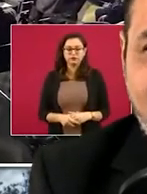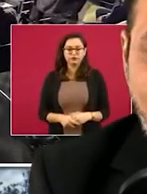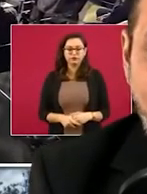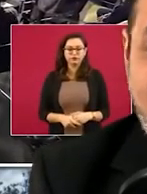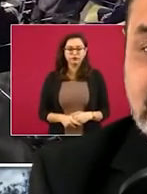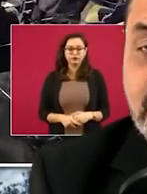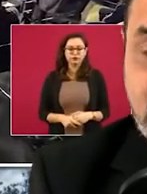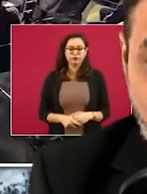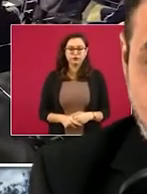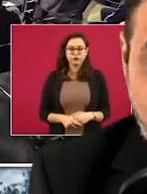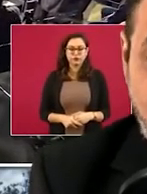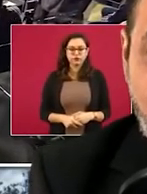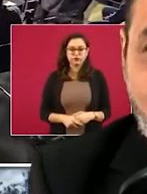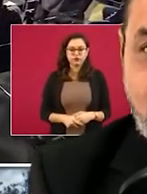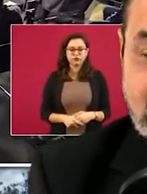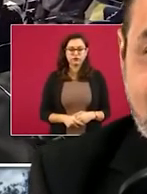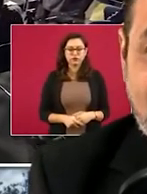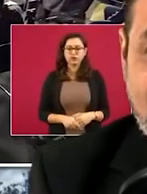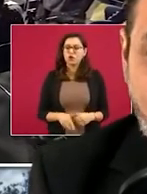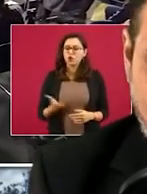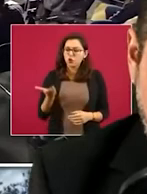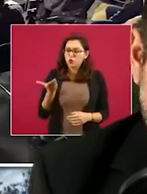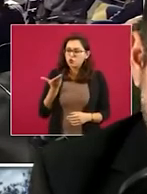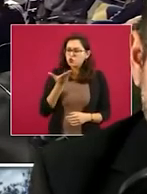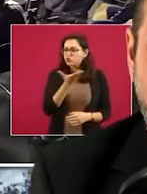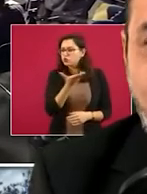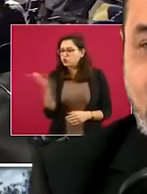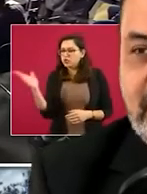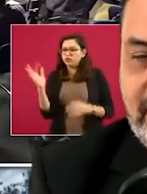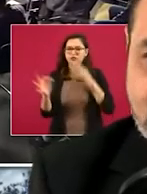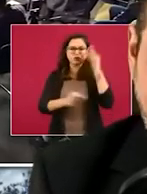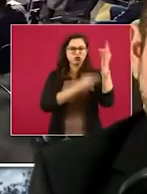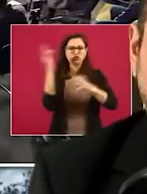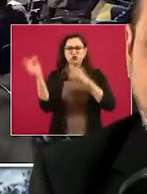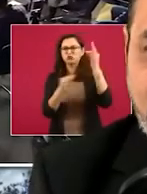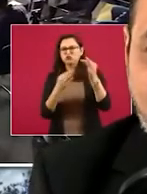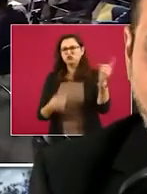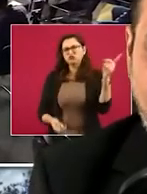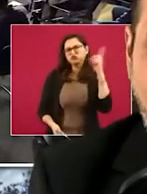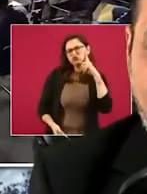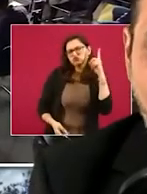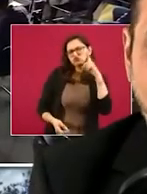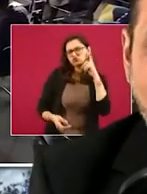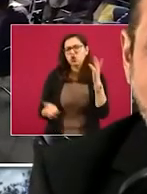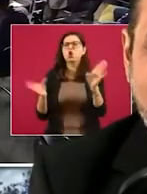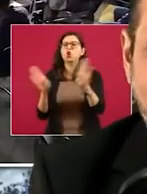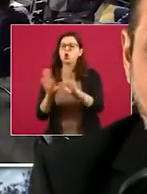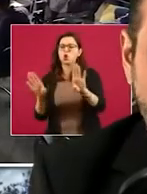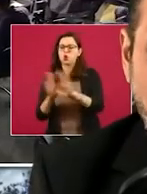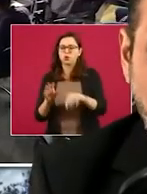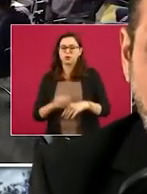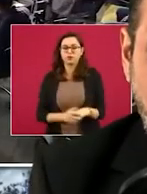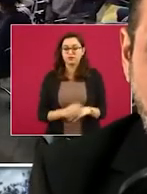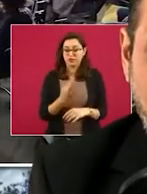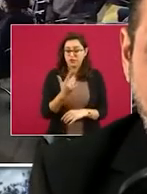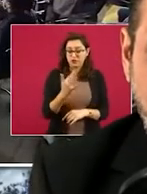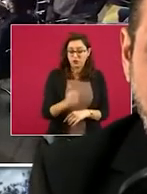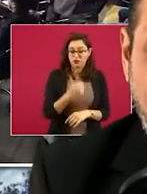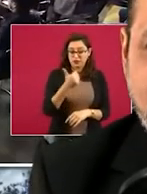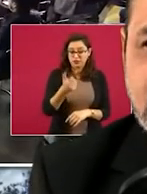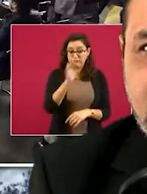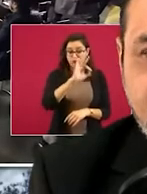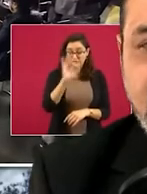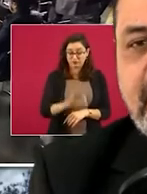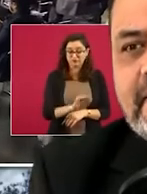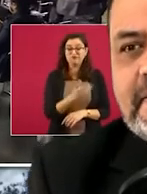más menos las encuestas de reforma del financiero de mitofsky le dieron un 60 por ciento de aprobación